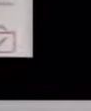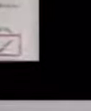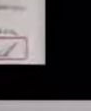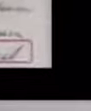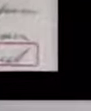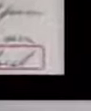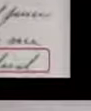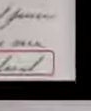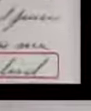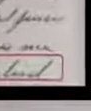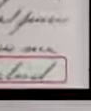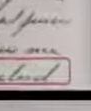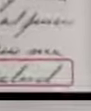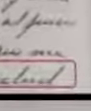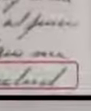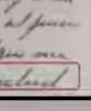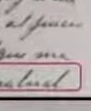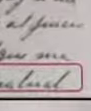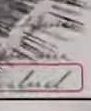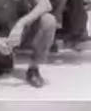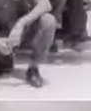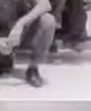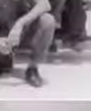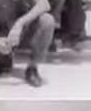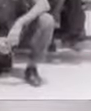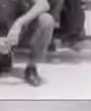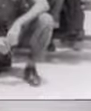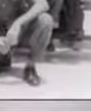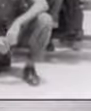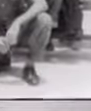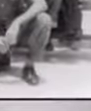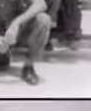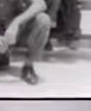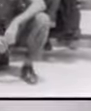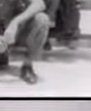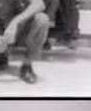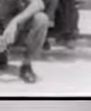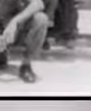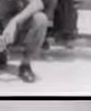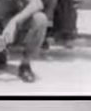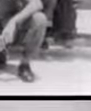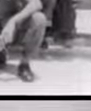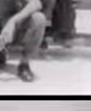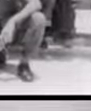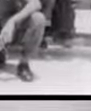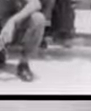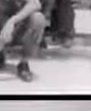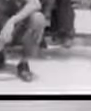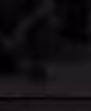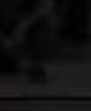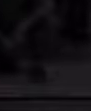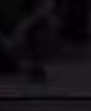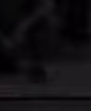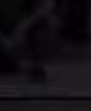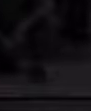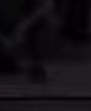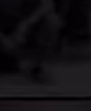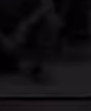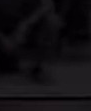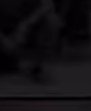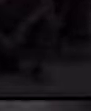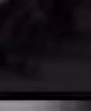proceso pretextando que se encontraba enfermo. Finalmente, resultaron condenados 32 participantes y